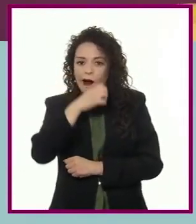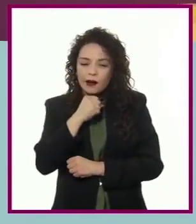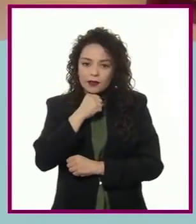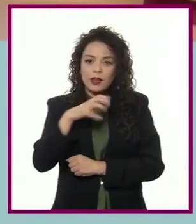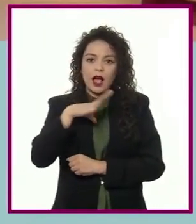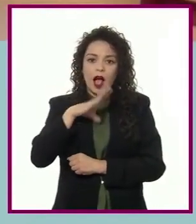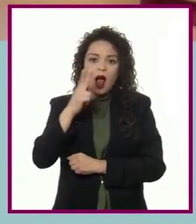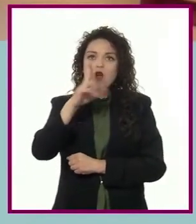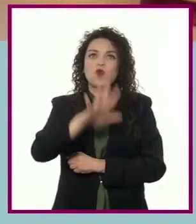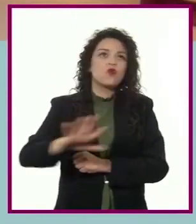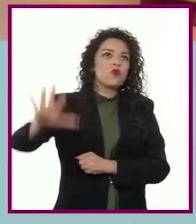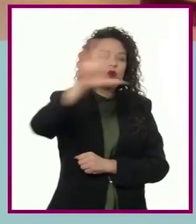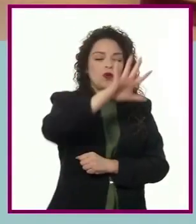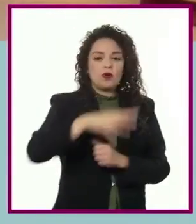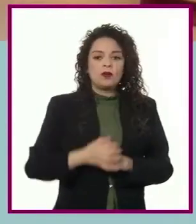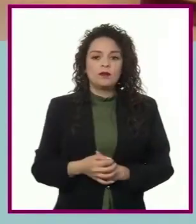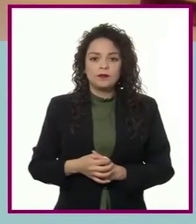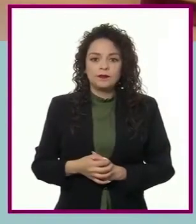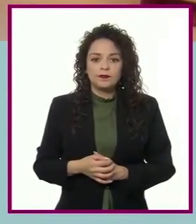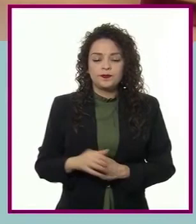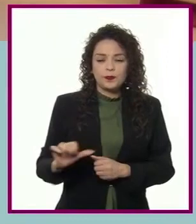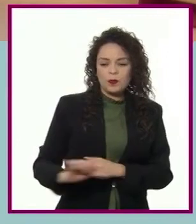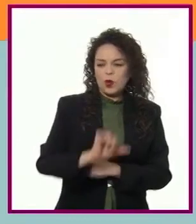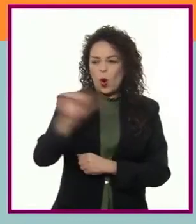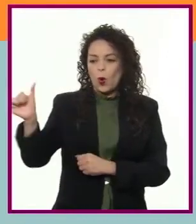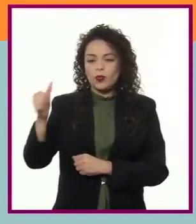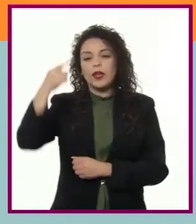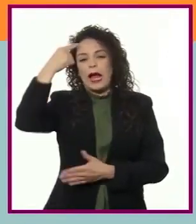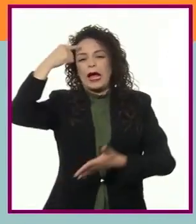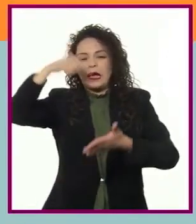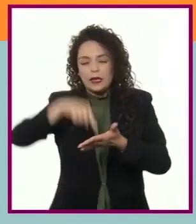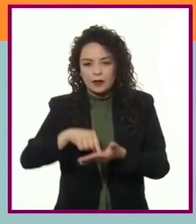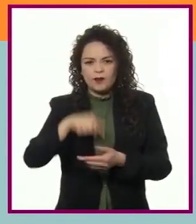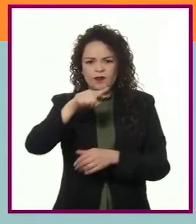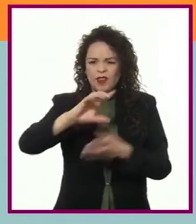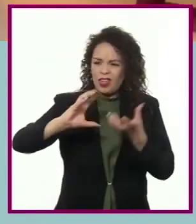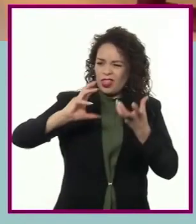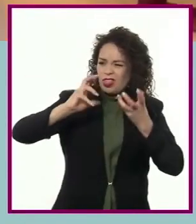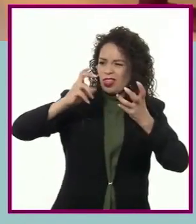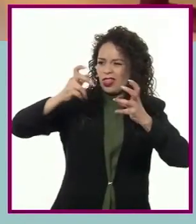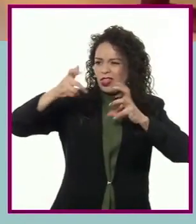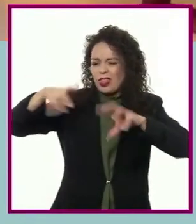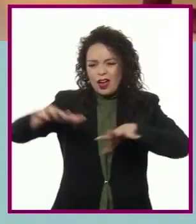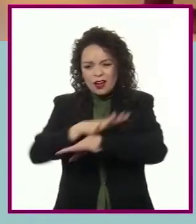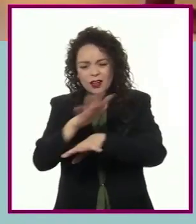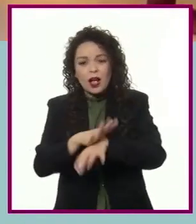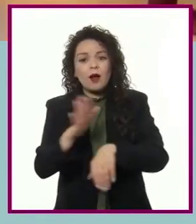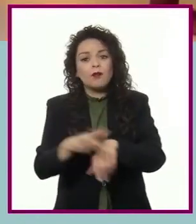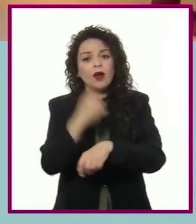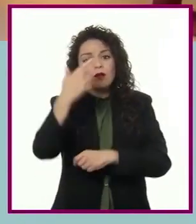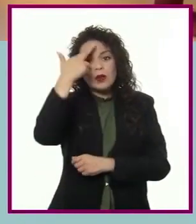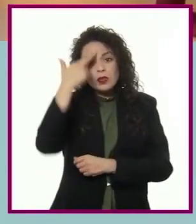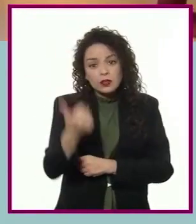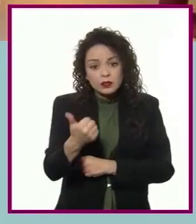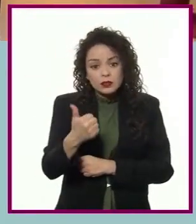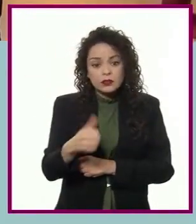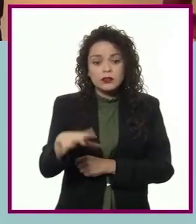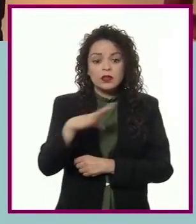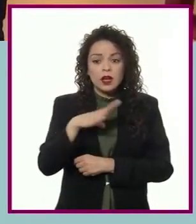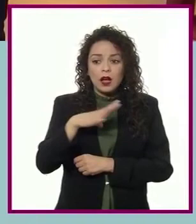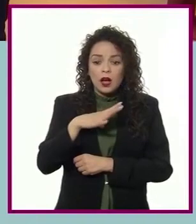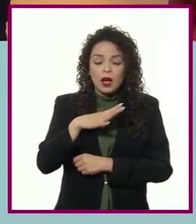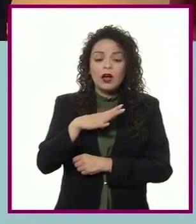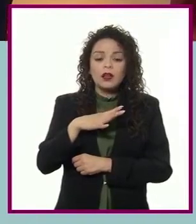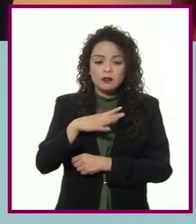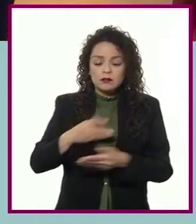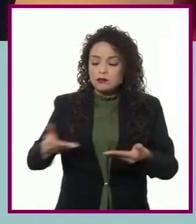espacio. Otra teoría es que su deformación fue originada por las interacciones